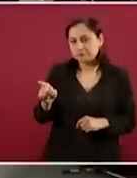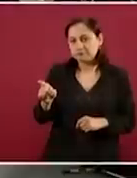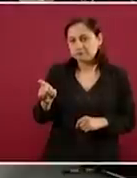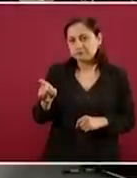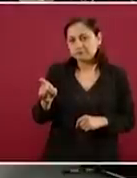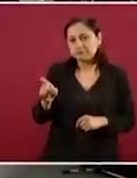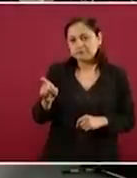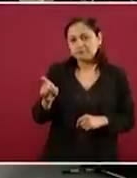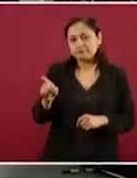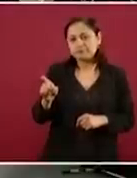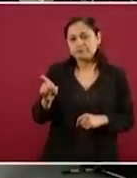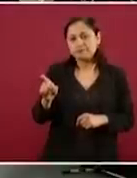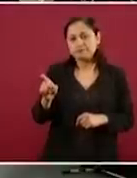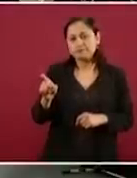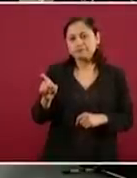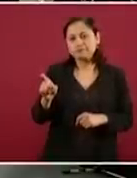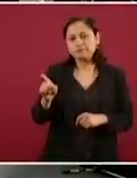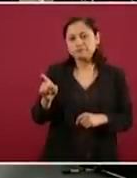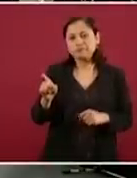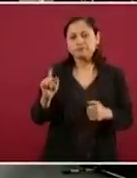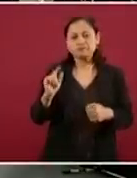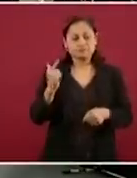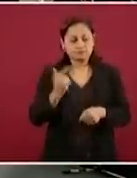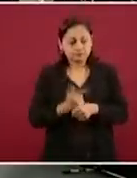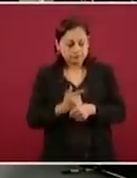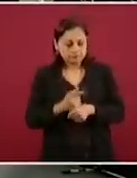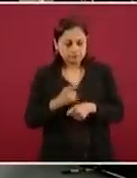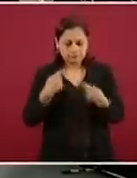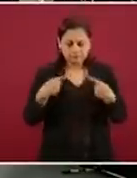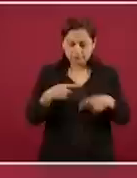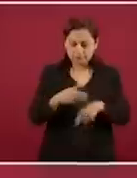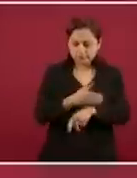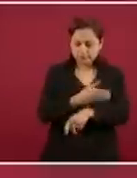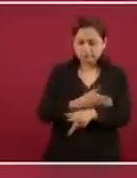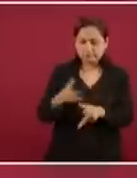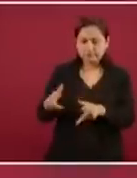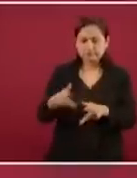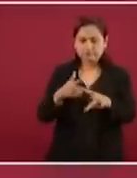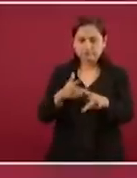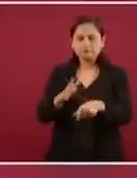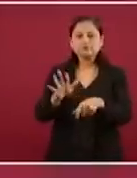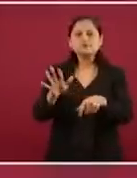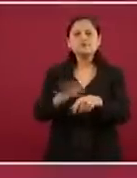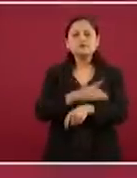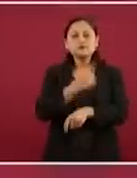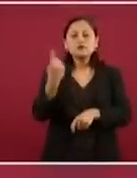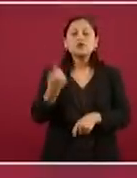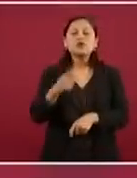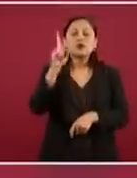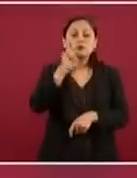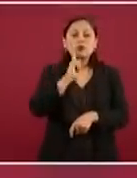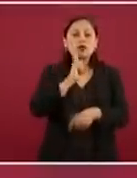se desesperó de los ayudantes, porque las mujeres